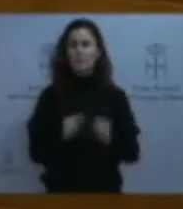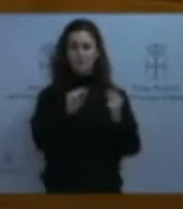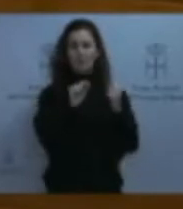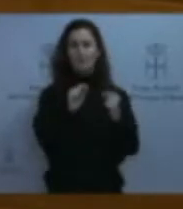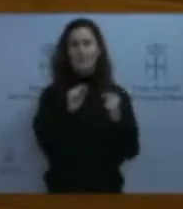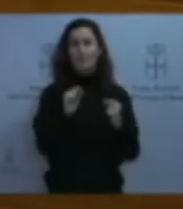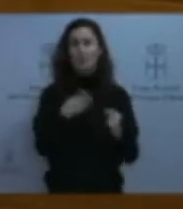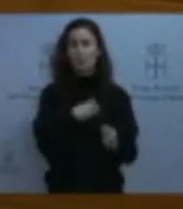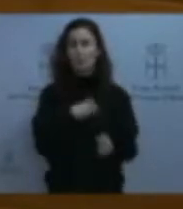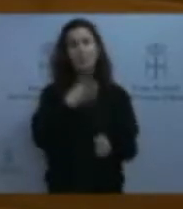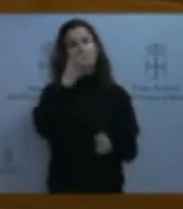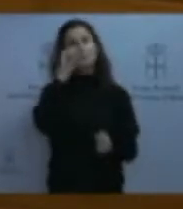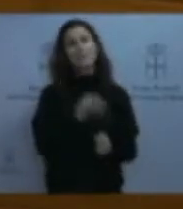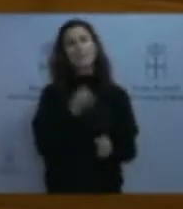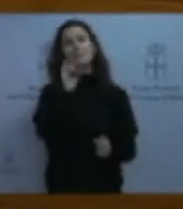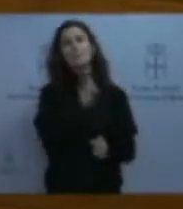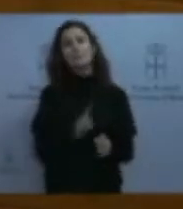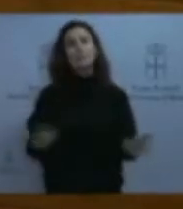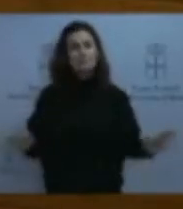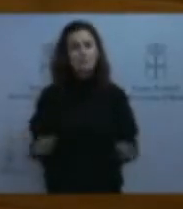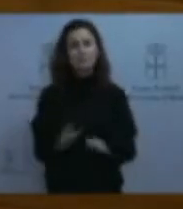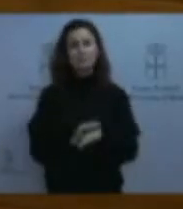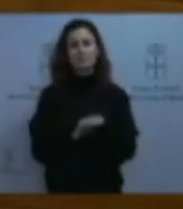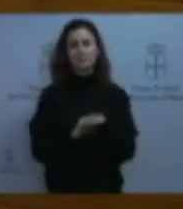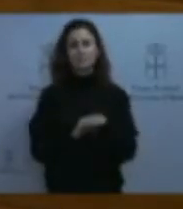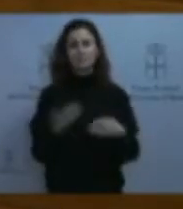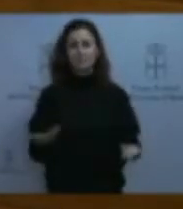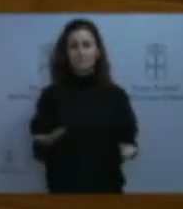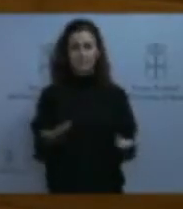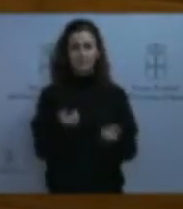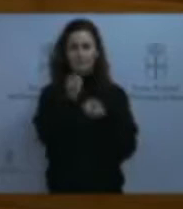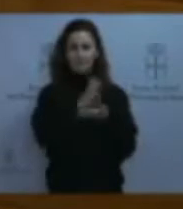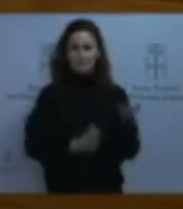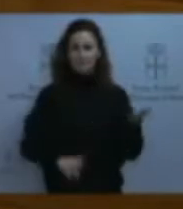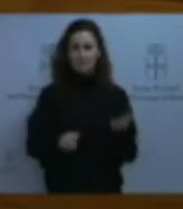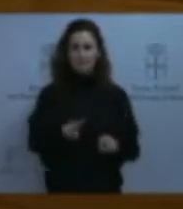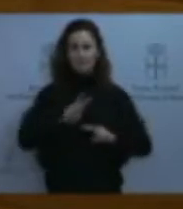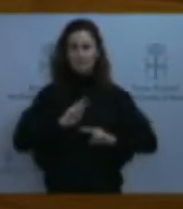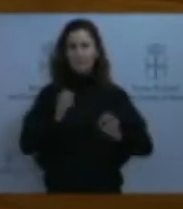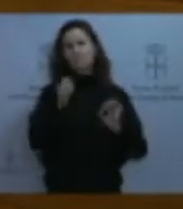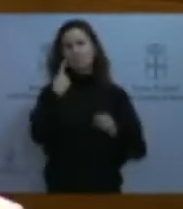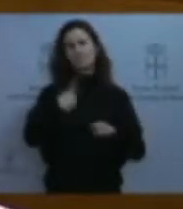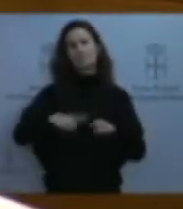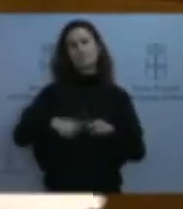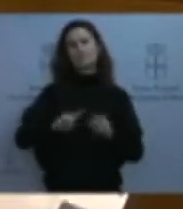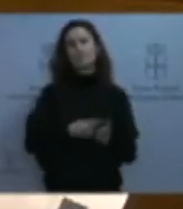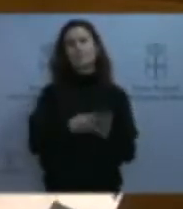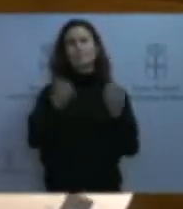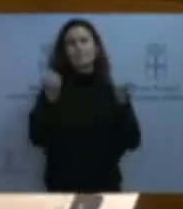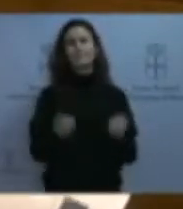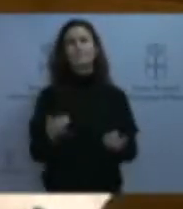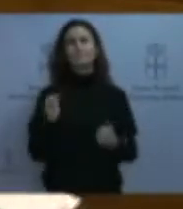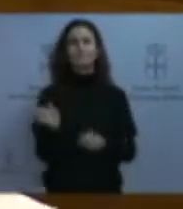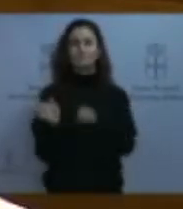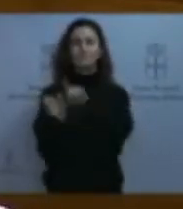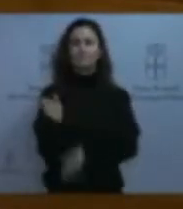usted que sea verdad o sea mentira, pero dígame, ponga encima de la mesa los informes, dígame con qué elementos técnicos cuenta usted, porque si